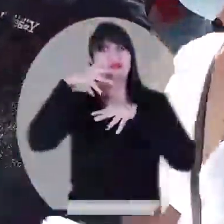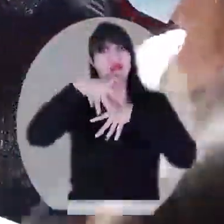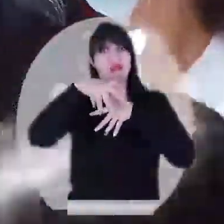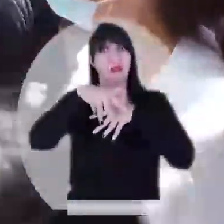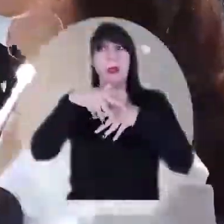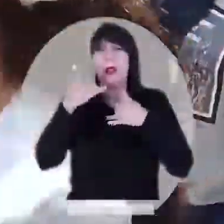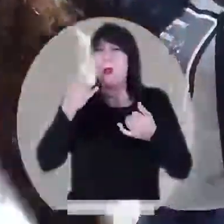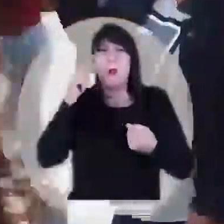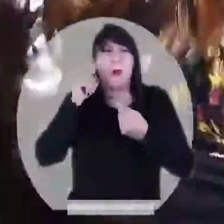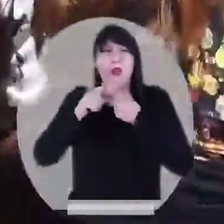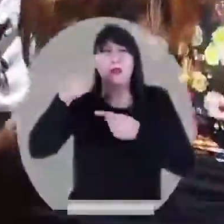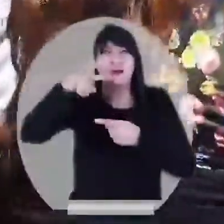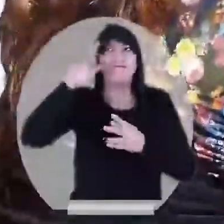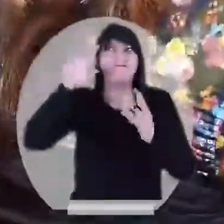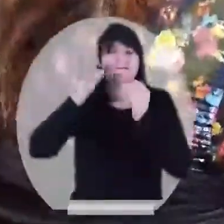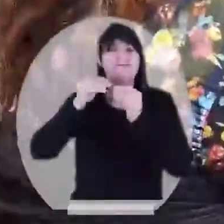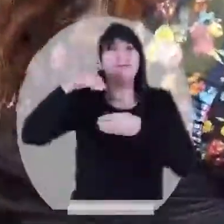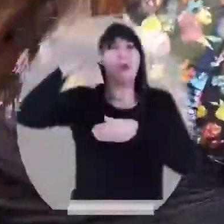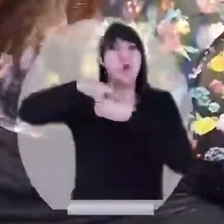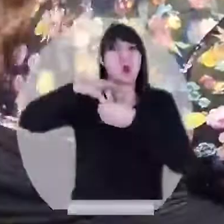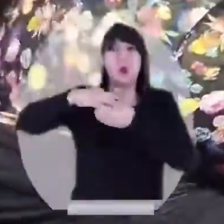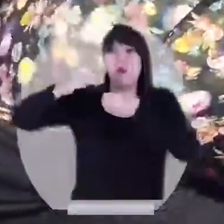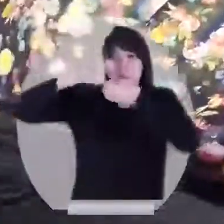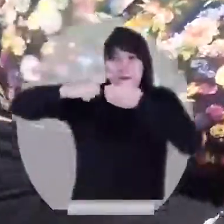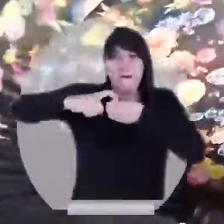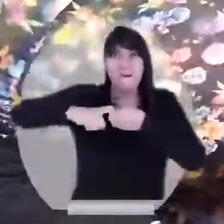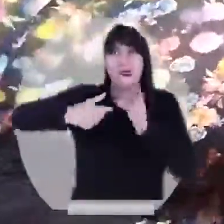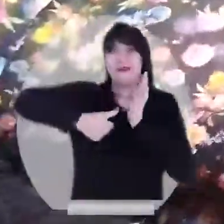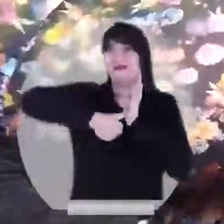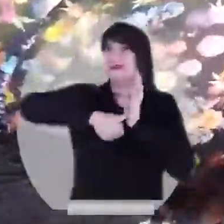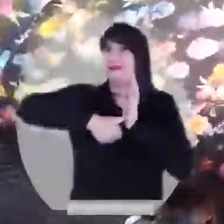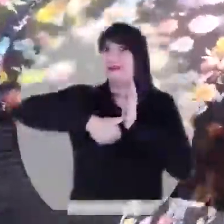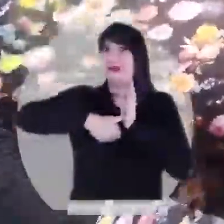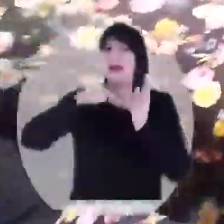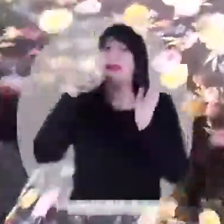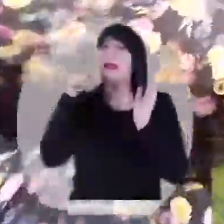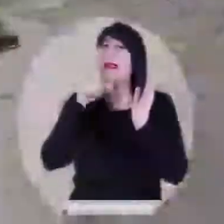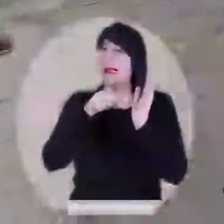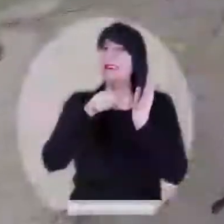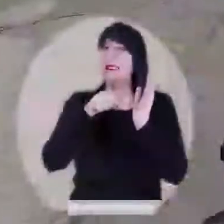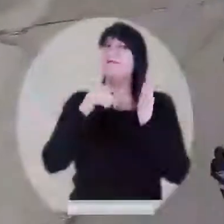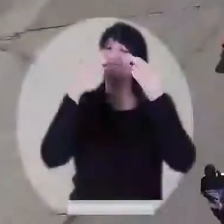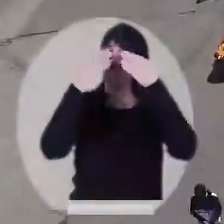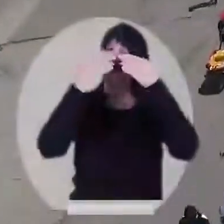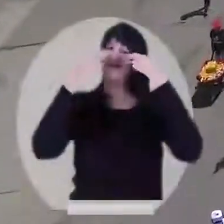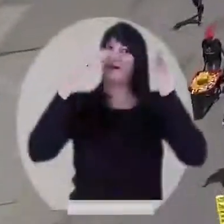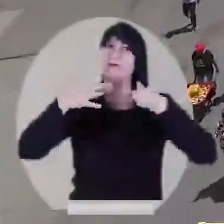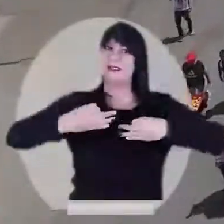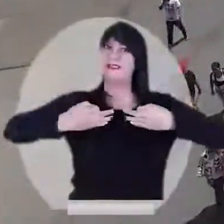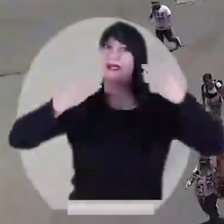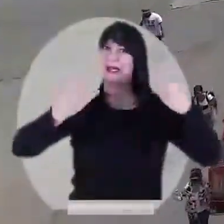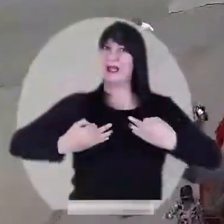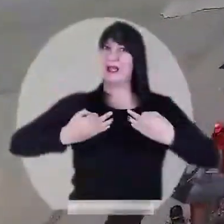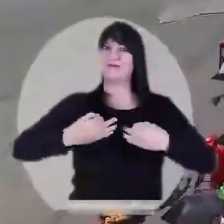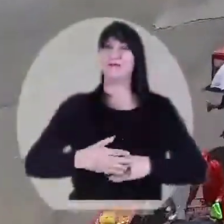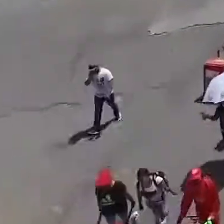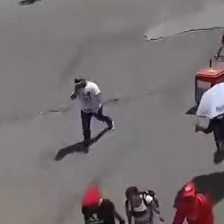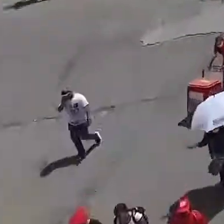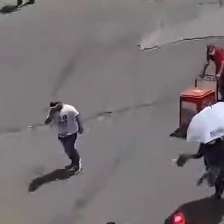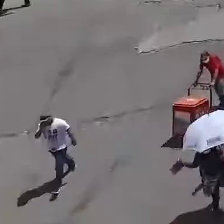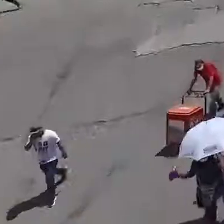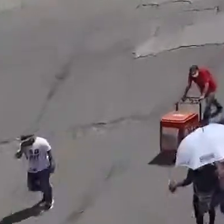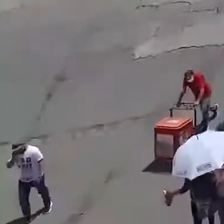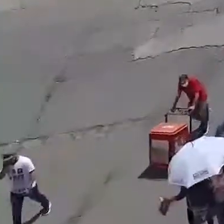nosotros inscribirnos para las elecciones que se aproximan y generar nuestro voto. Pienso que la verdadera democracia se realiza en las urnas.